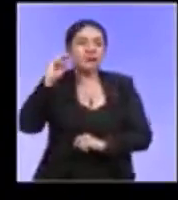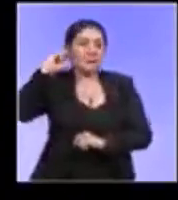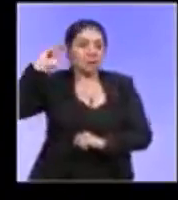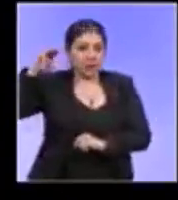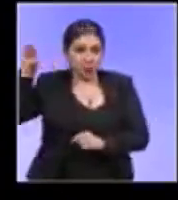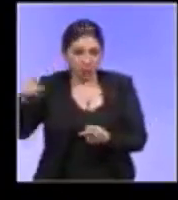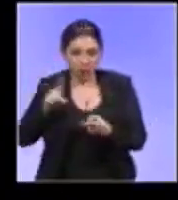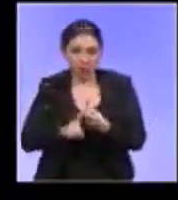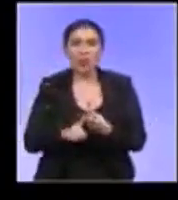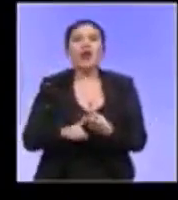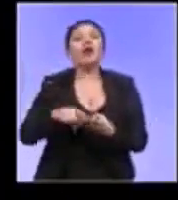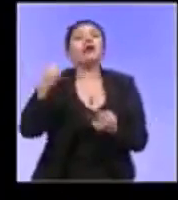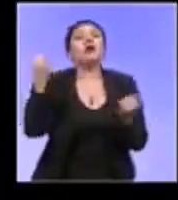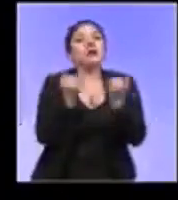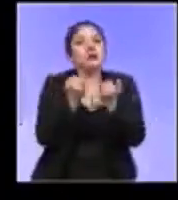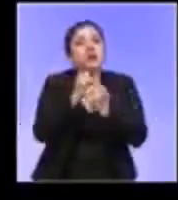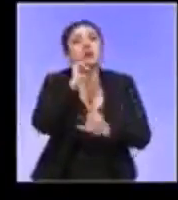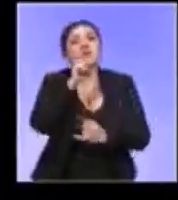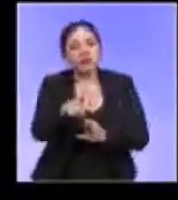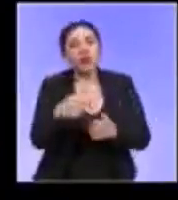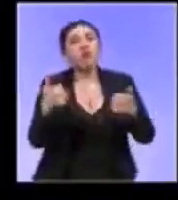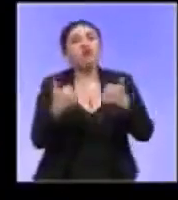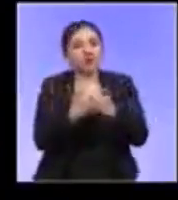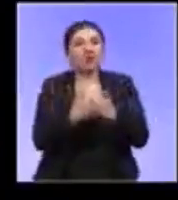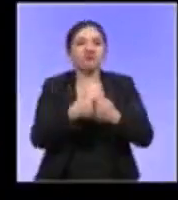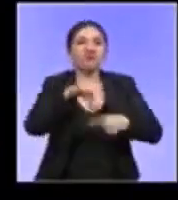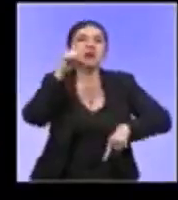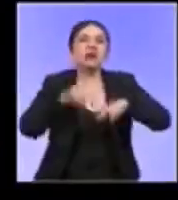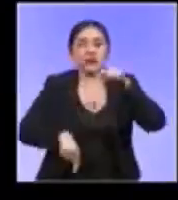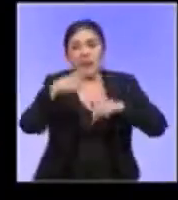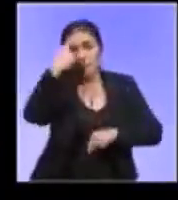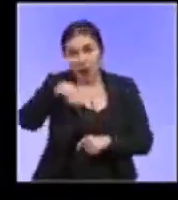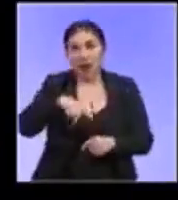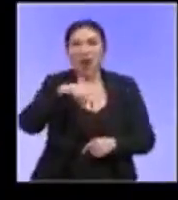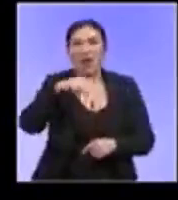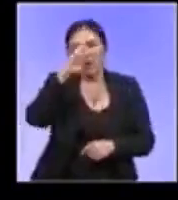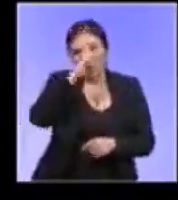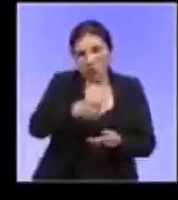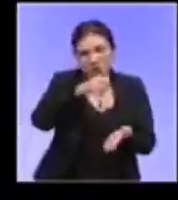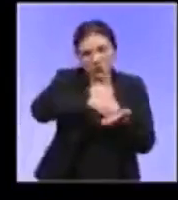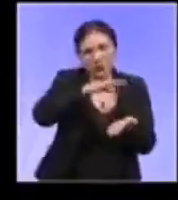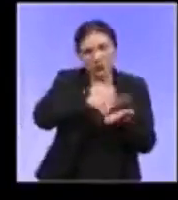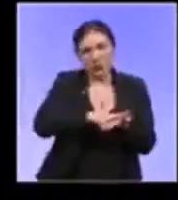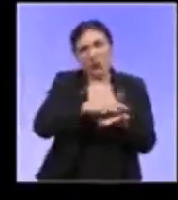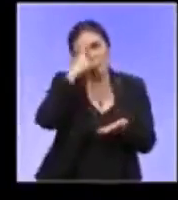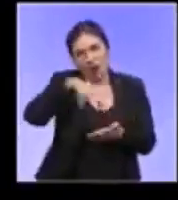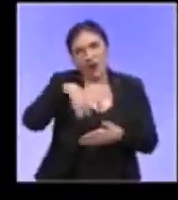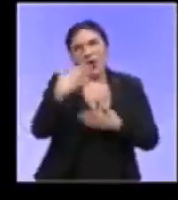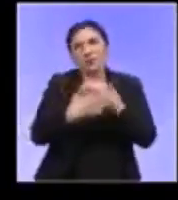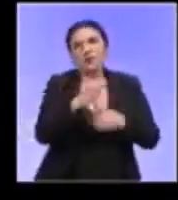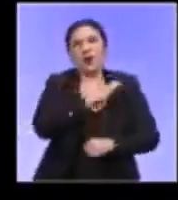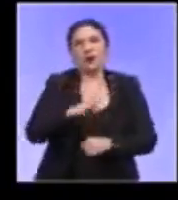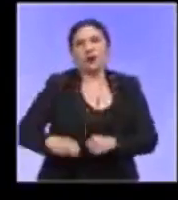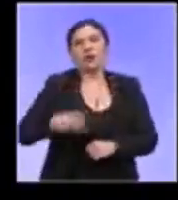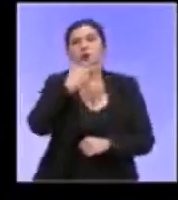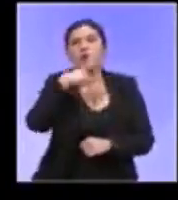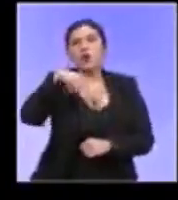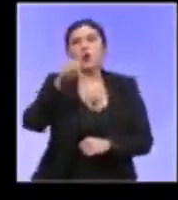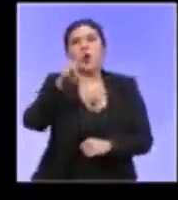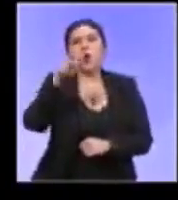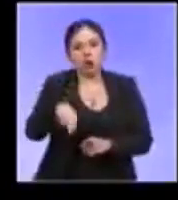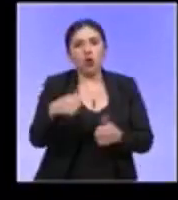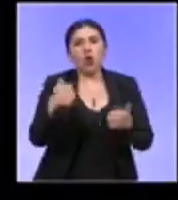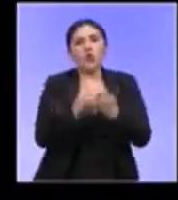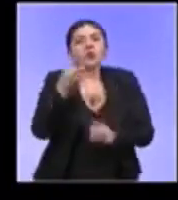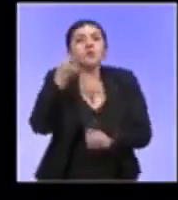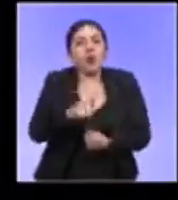y en consecuencia revocar la negativa de cancelación del registro al candidato o morón y ordena